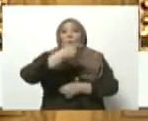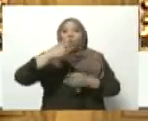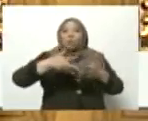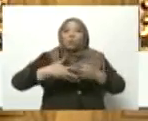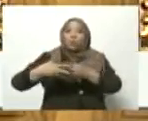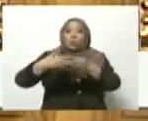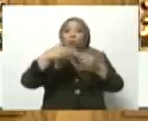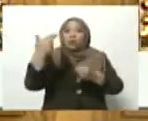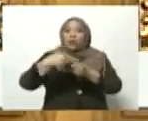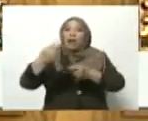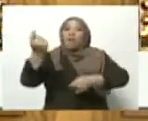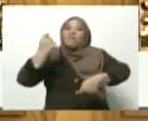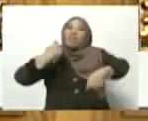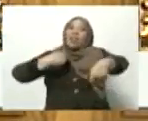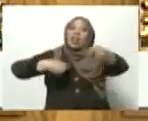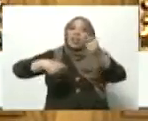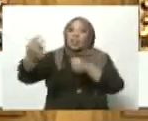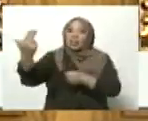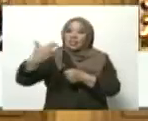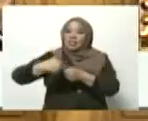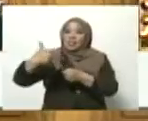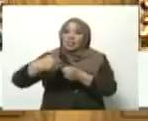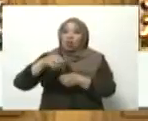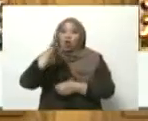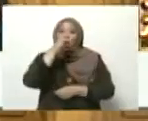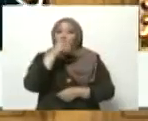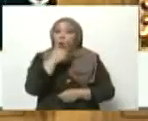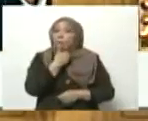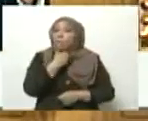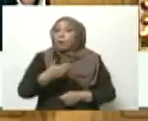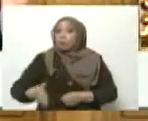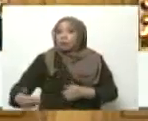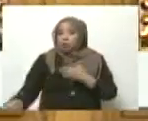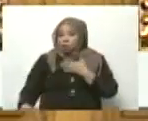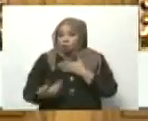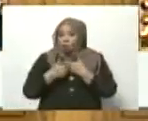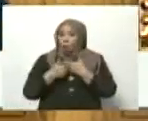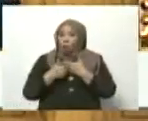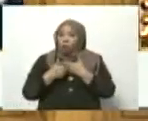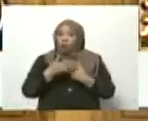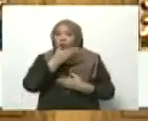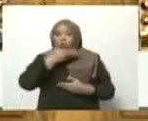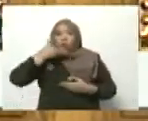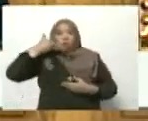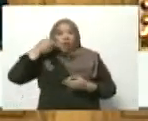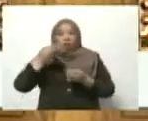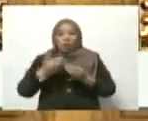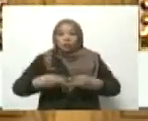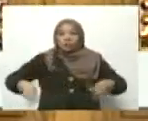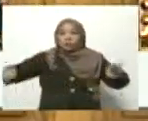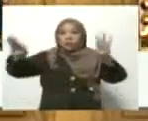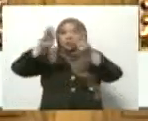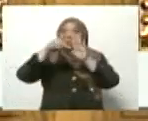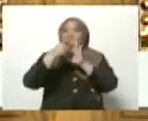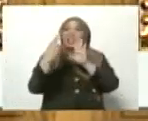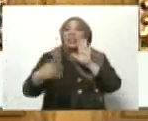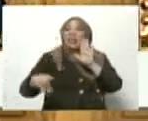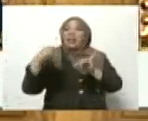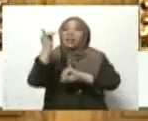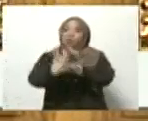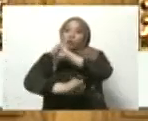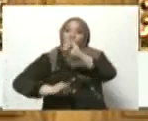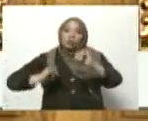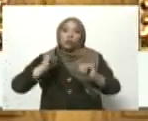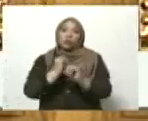Siria, vendiendo petróleo sirio, sin permiso y en contra de la Carta de las Naciones Unidas, del derecho internacional, acto de fuerza puro y